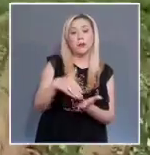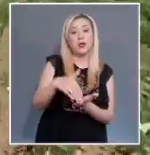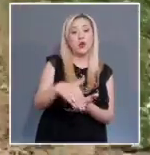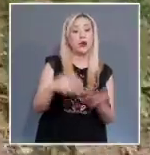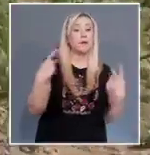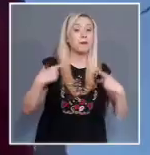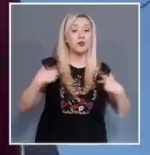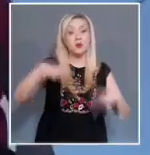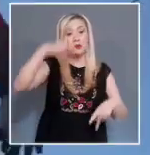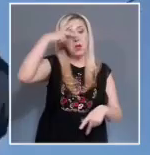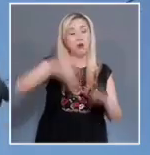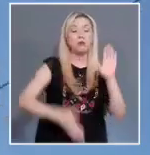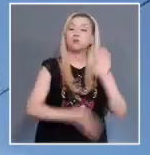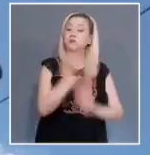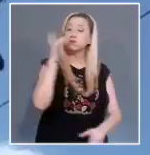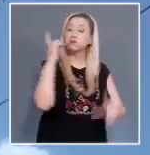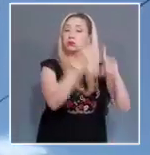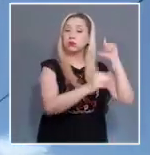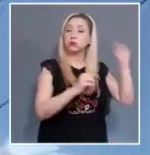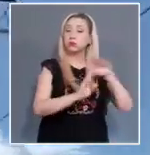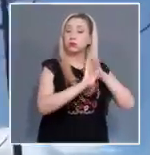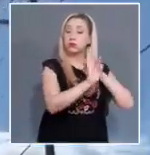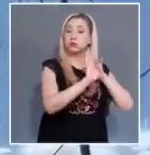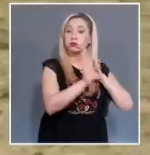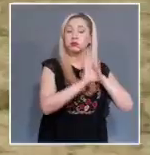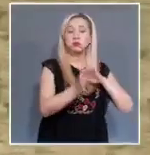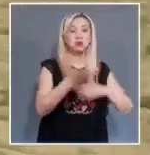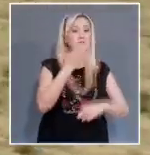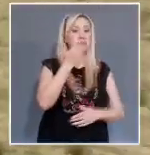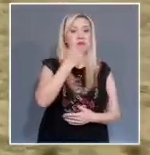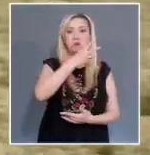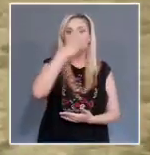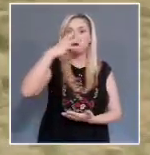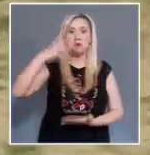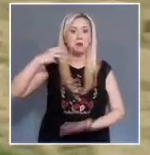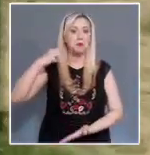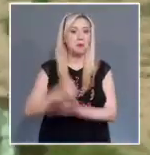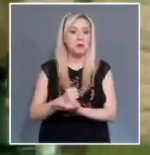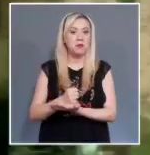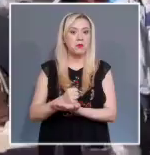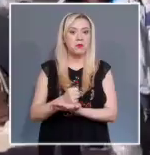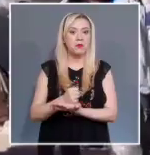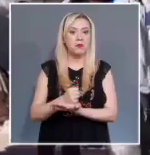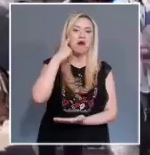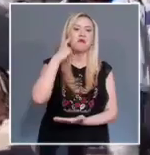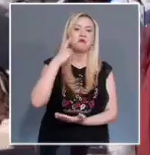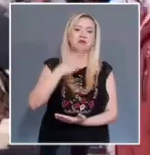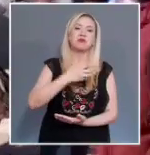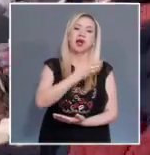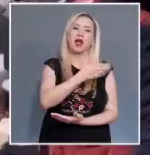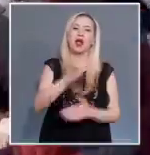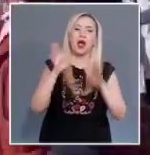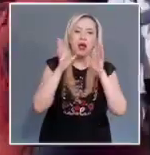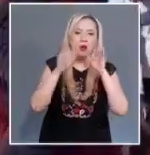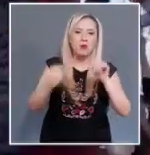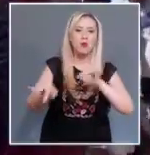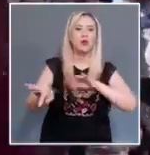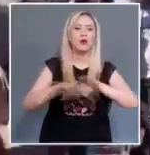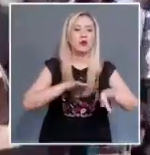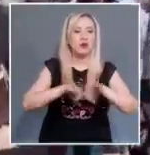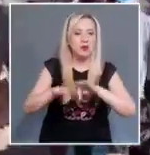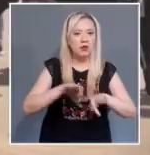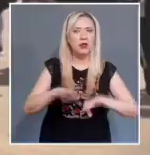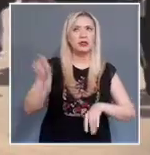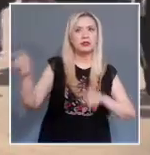indocumentados. El crecimiento de la industria de los trabajos del campo y el establecimiento de empresas transnacionales ha influido en los flujos